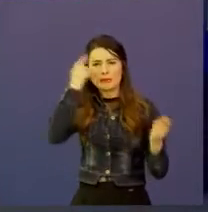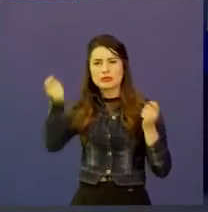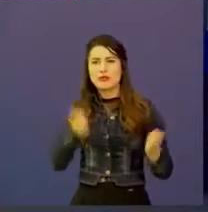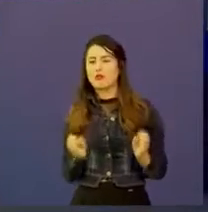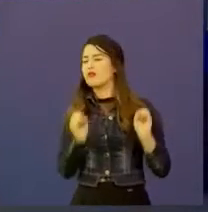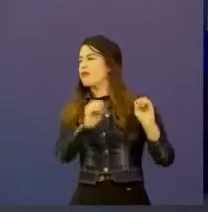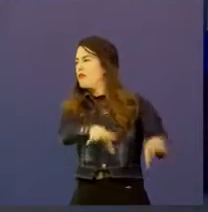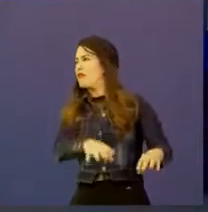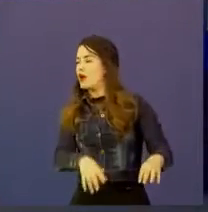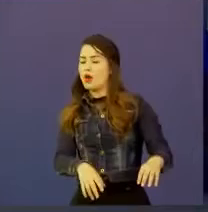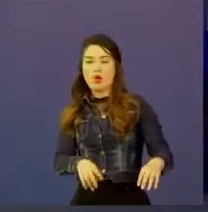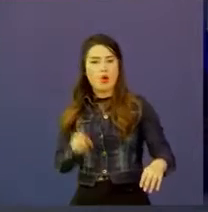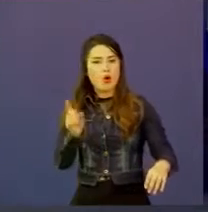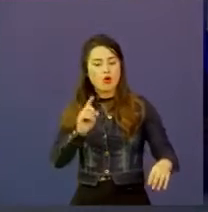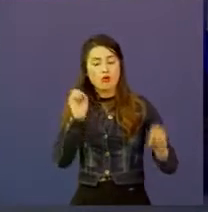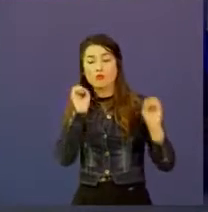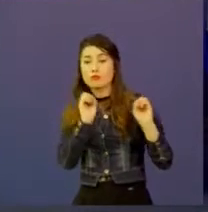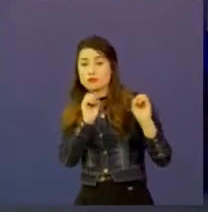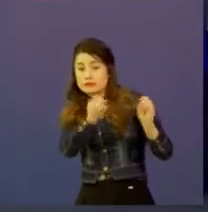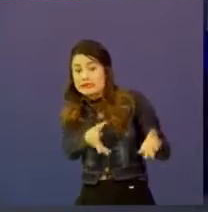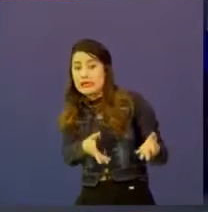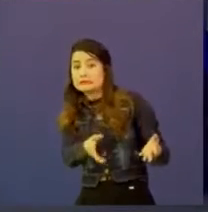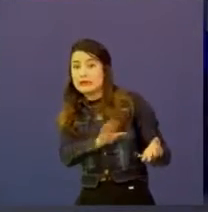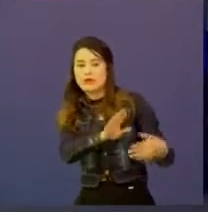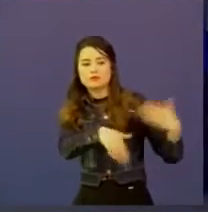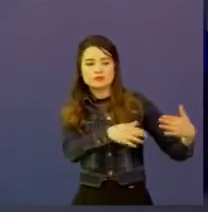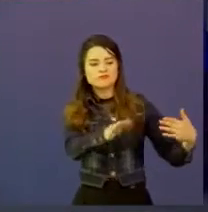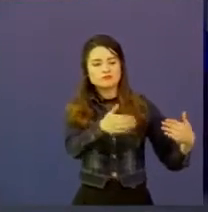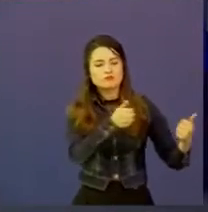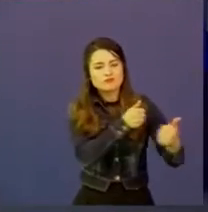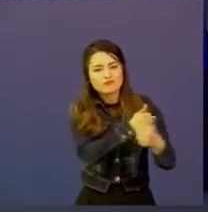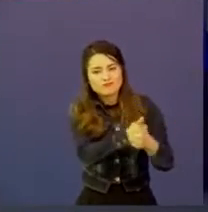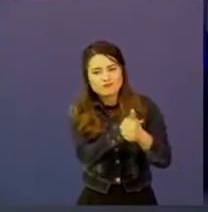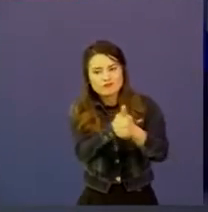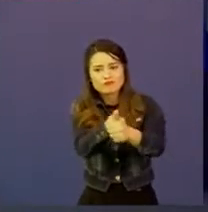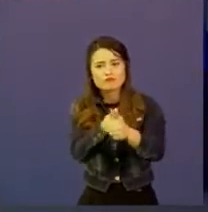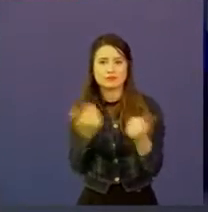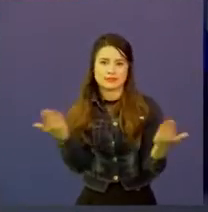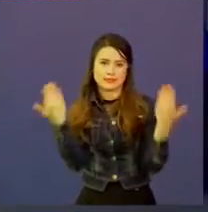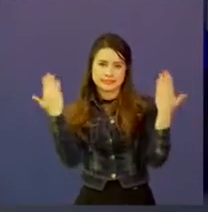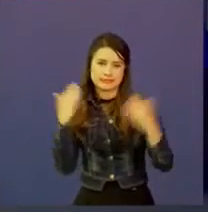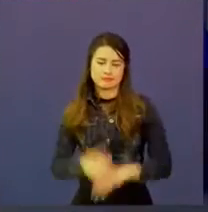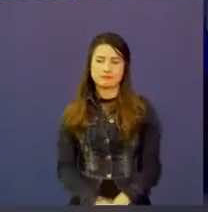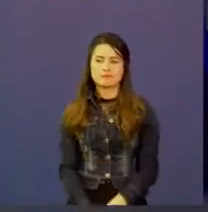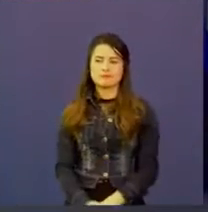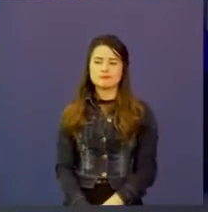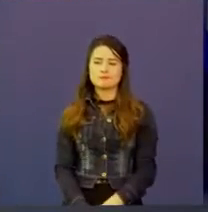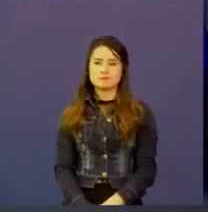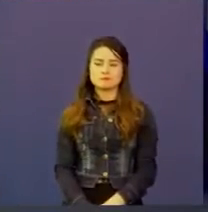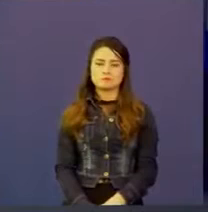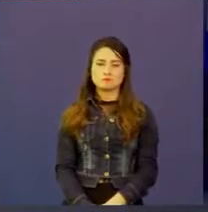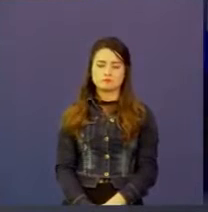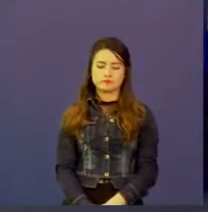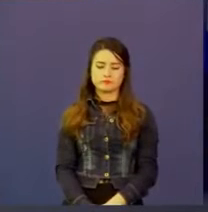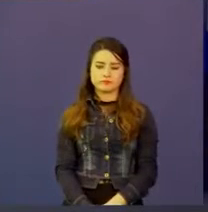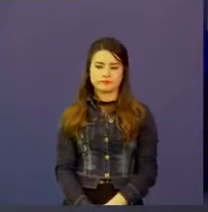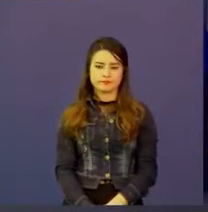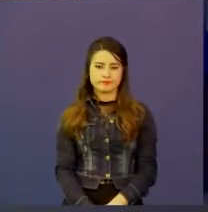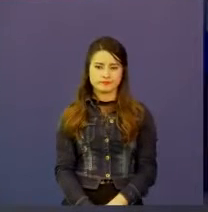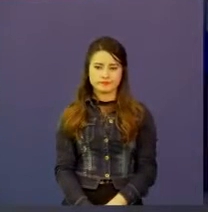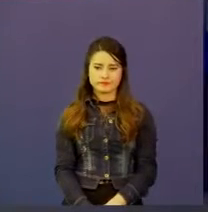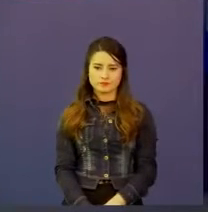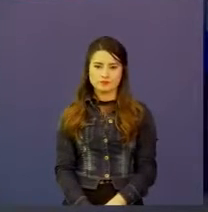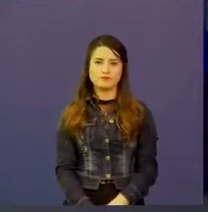que podamos de manera real ver en el aula. Sin embargo, nosotros a través de